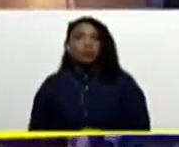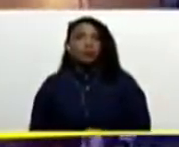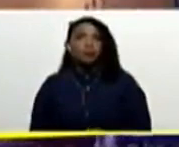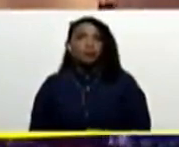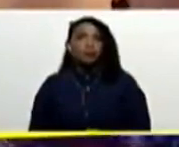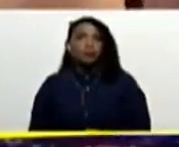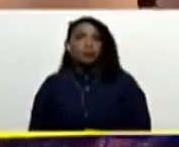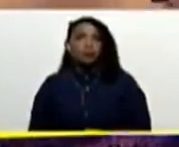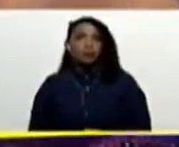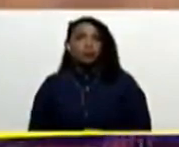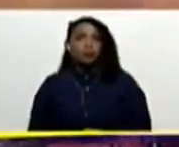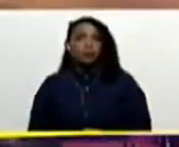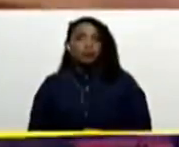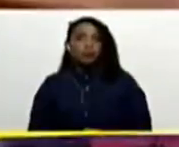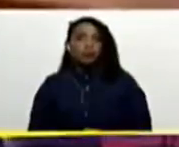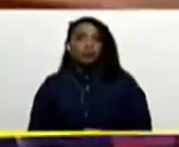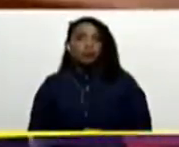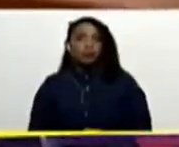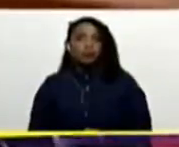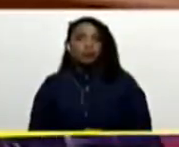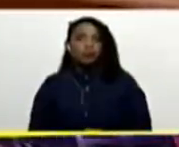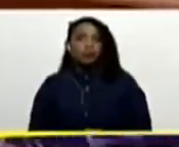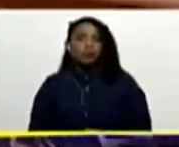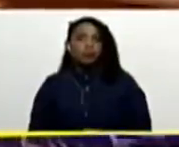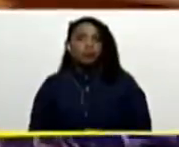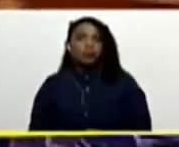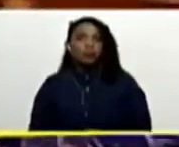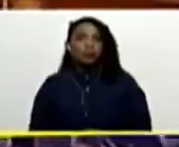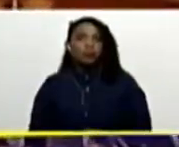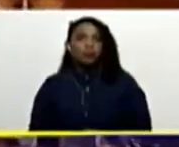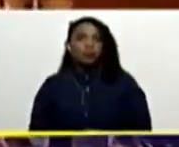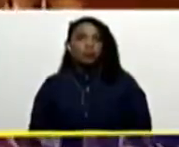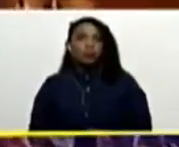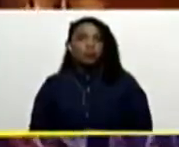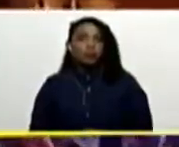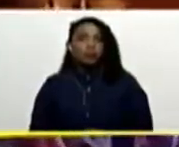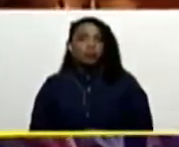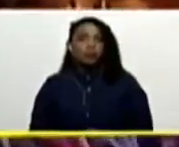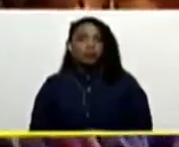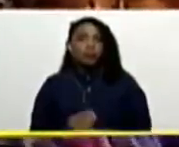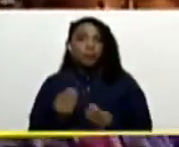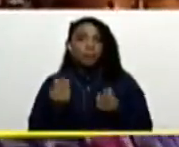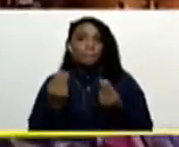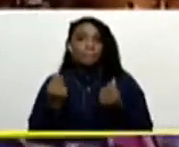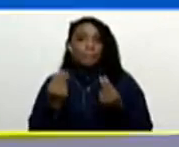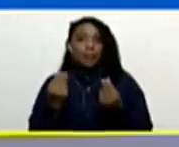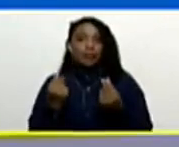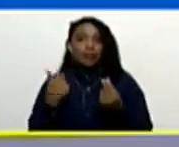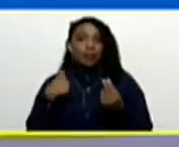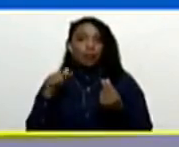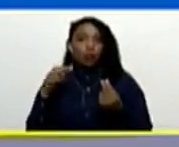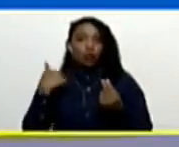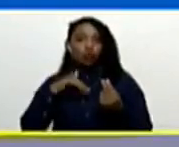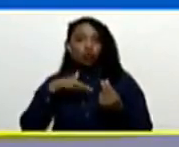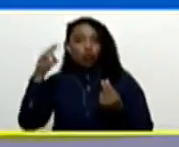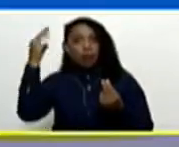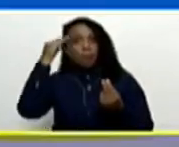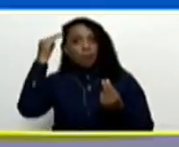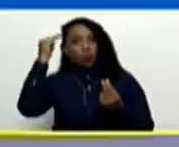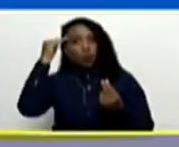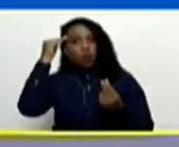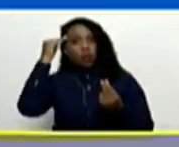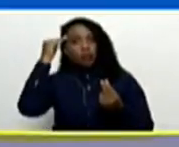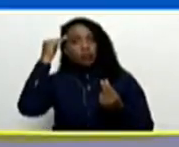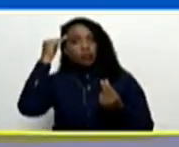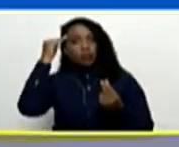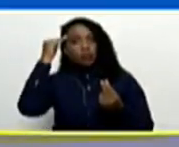Los pasajes que tenemos en la memoria del